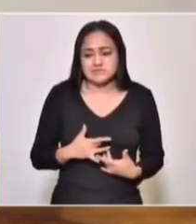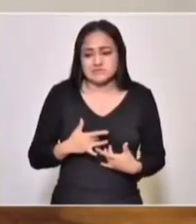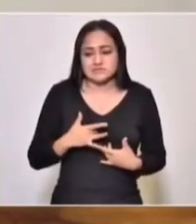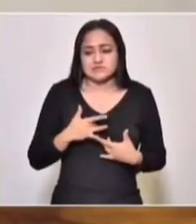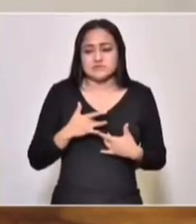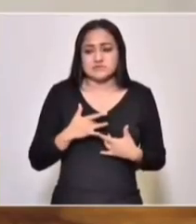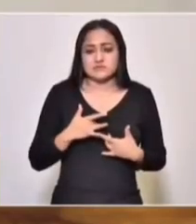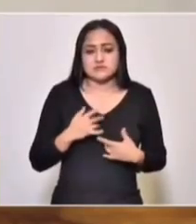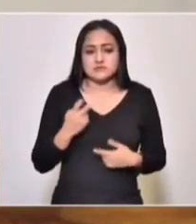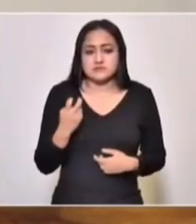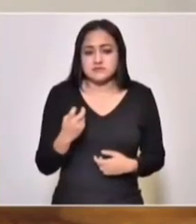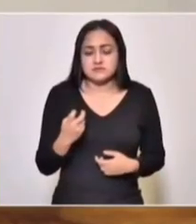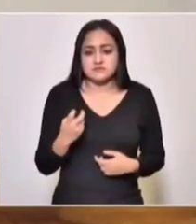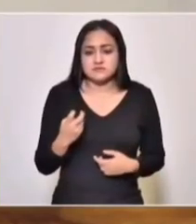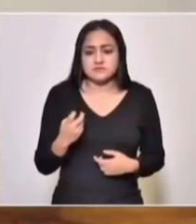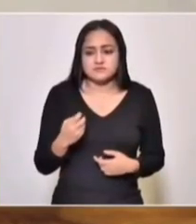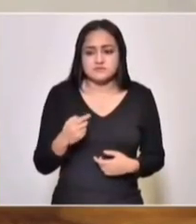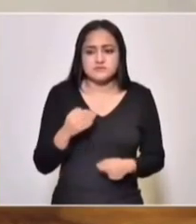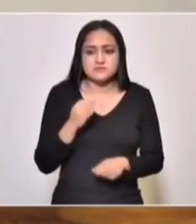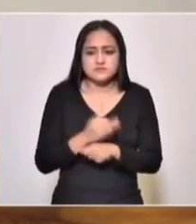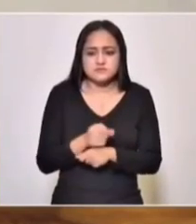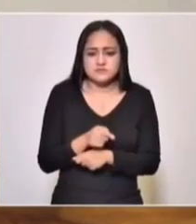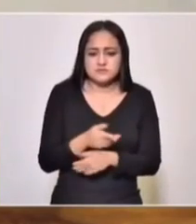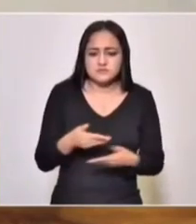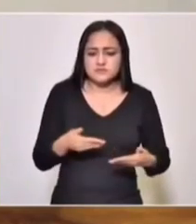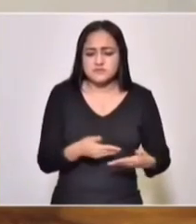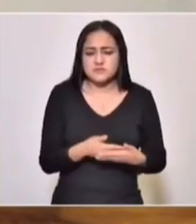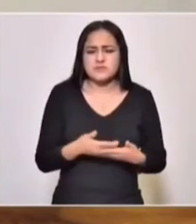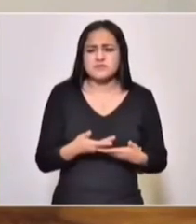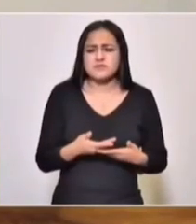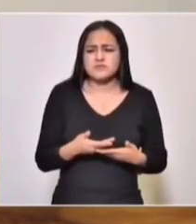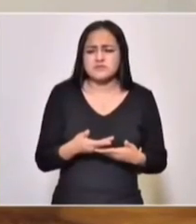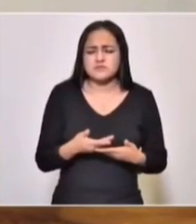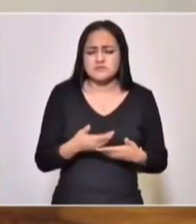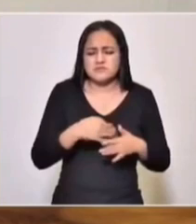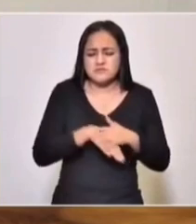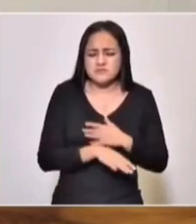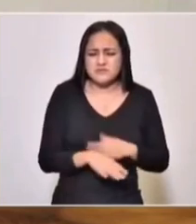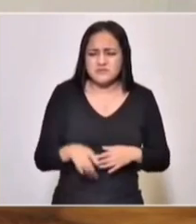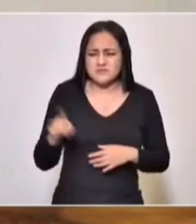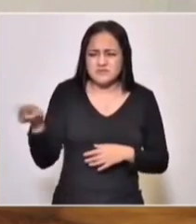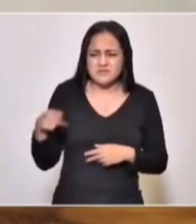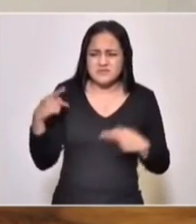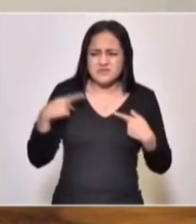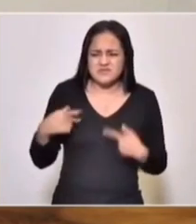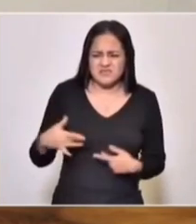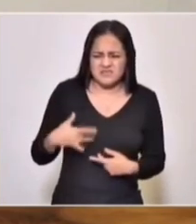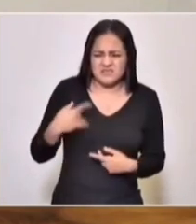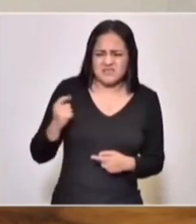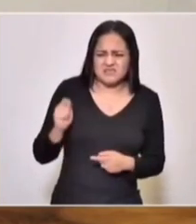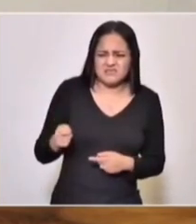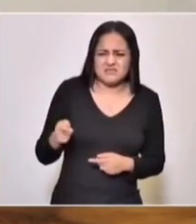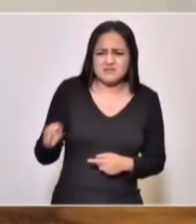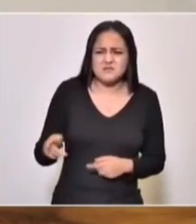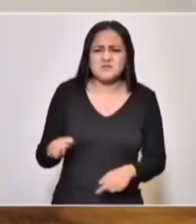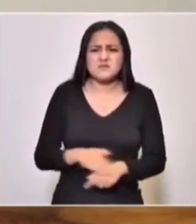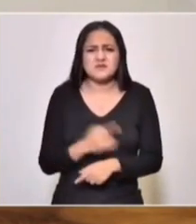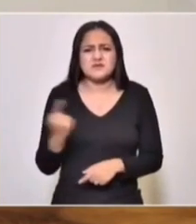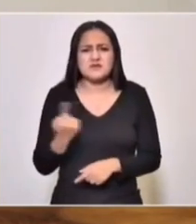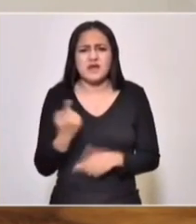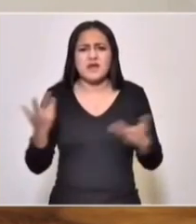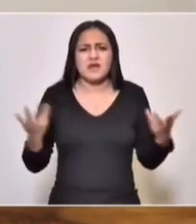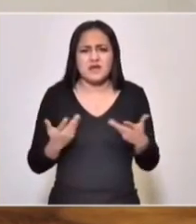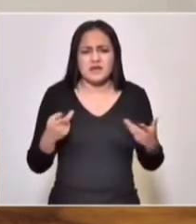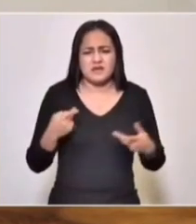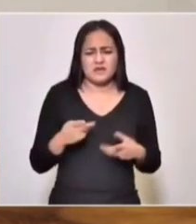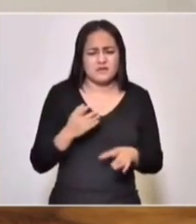¿Cuáles fueron las motivaciones de estos delincuentes, presuntos delincuentes, para